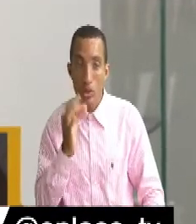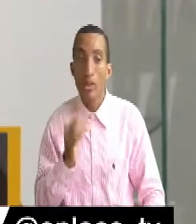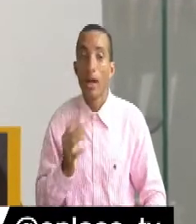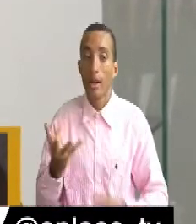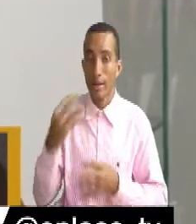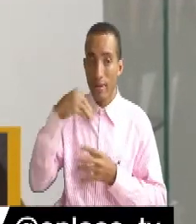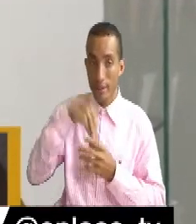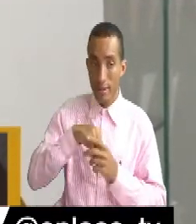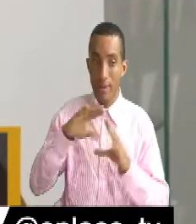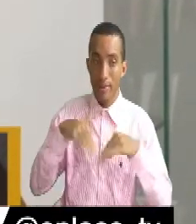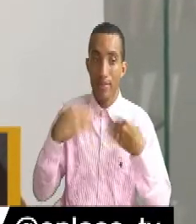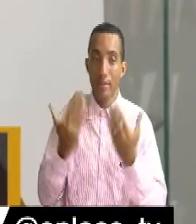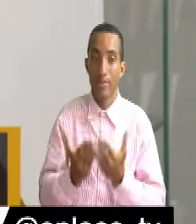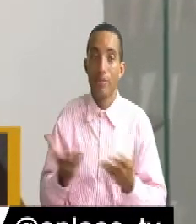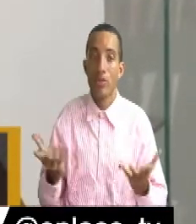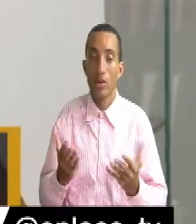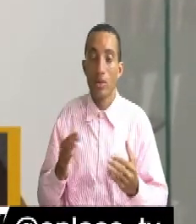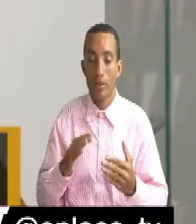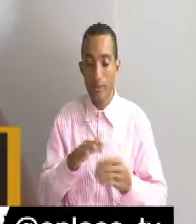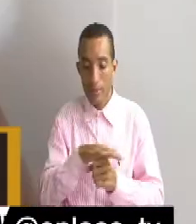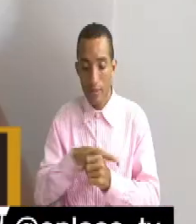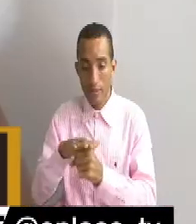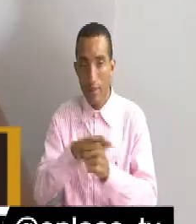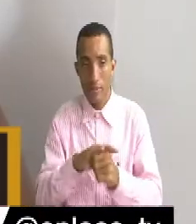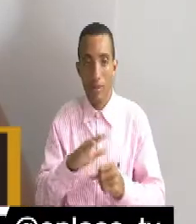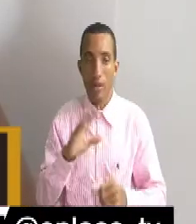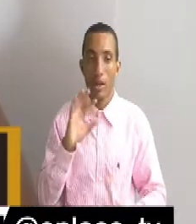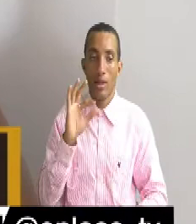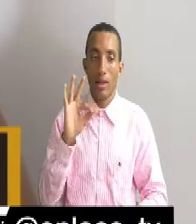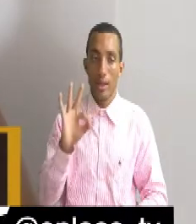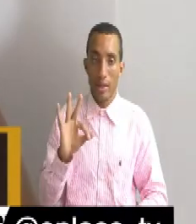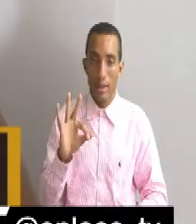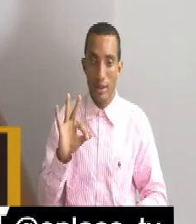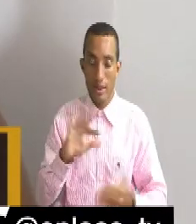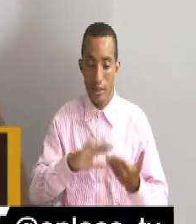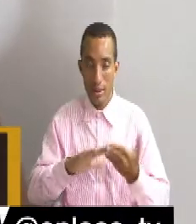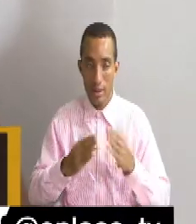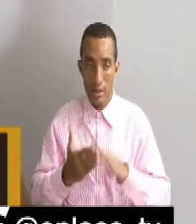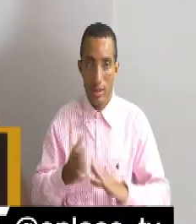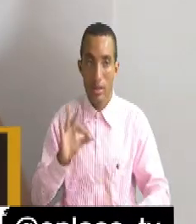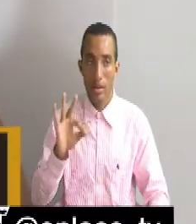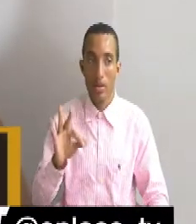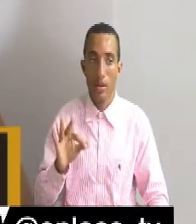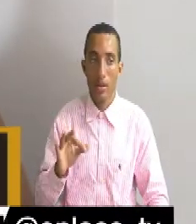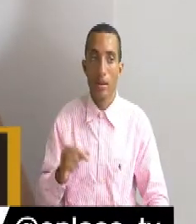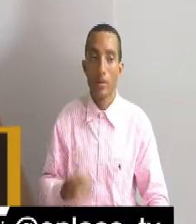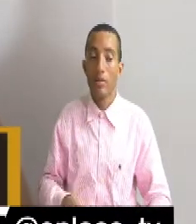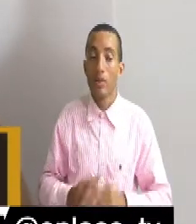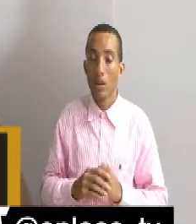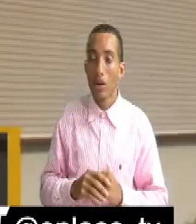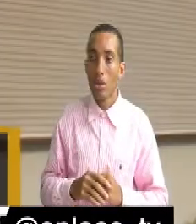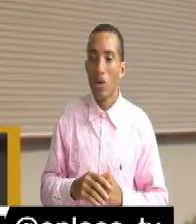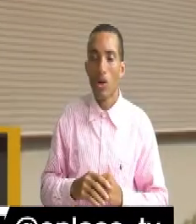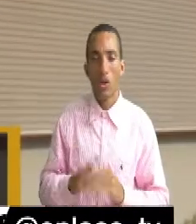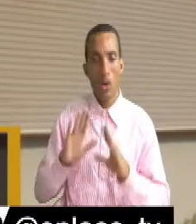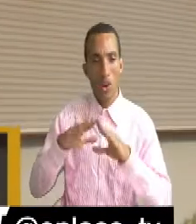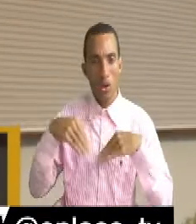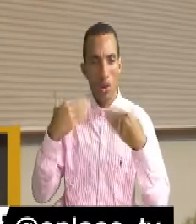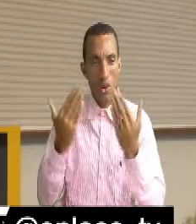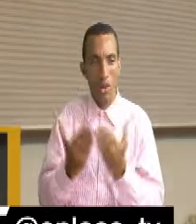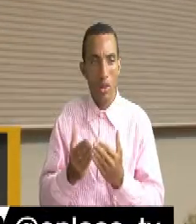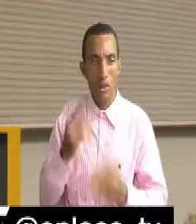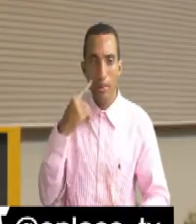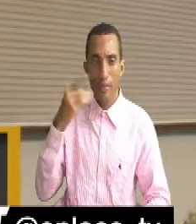educativa ubicada en la Comuna 3 de la ciudad. Vengo a denunciar al colegio Juan Francisco Sarasti, más conocido como